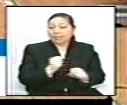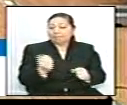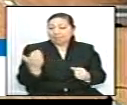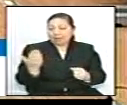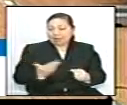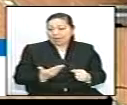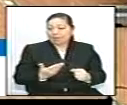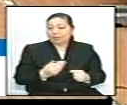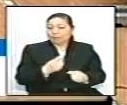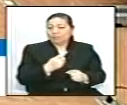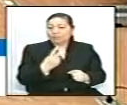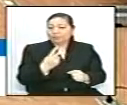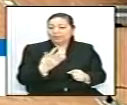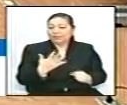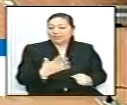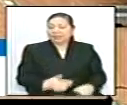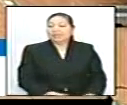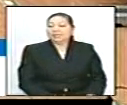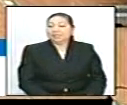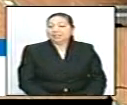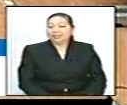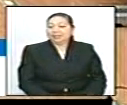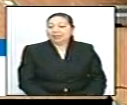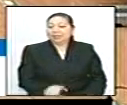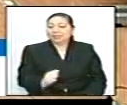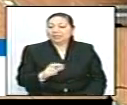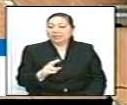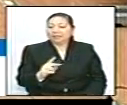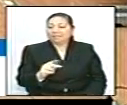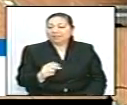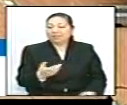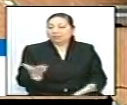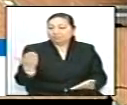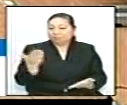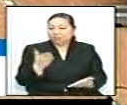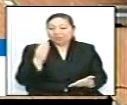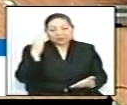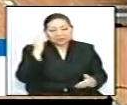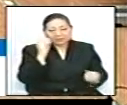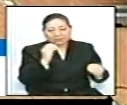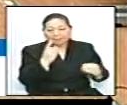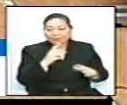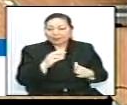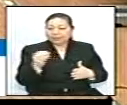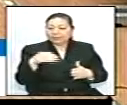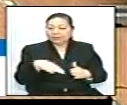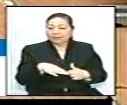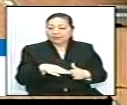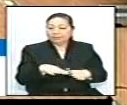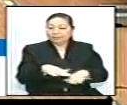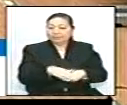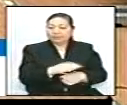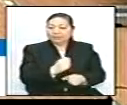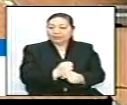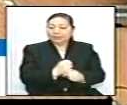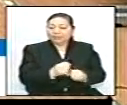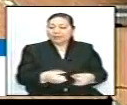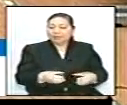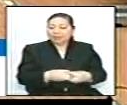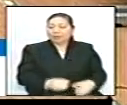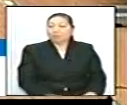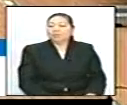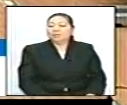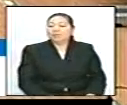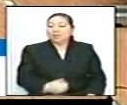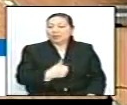oficio 125 de la congresista Esther Saavedra, mediante el cual nos hace llegar sus propuestas para ser incluidos en el plan de trabajo de la comisión,